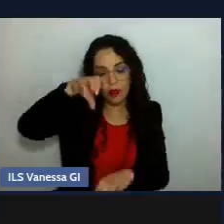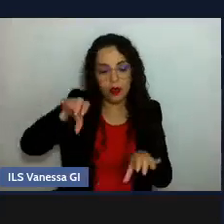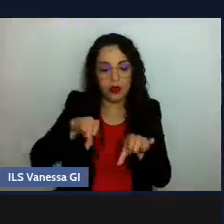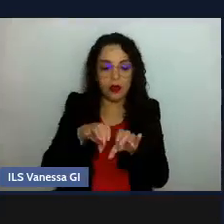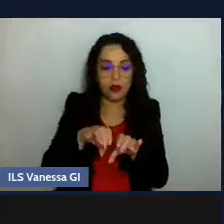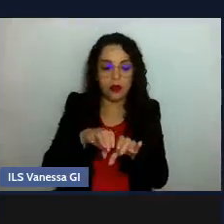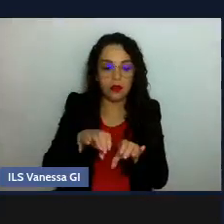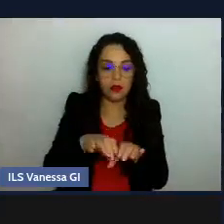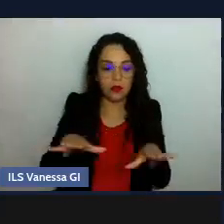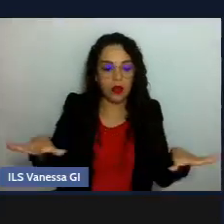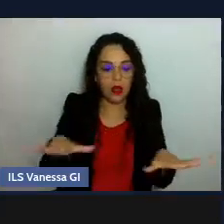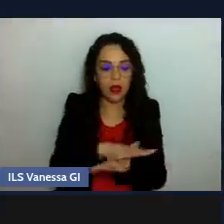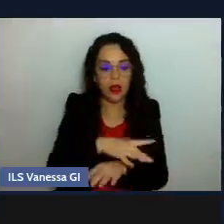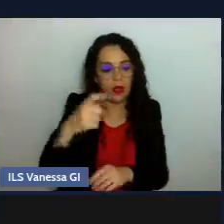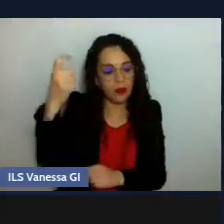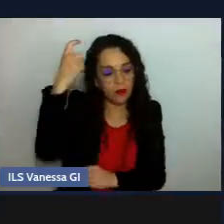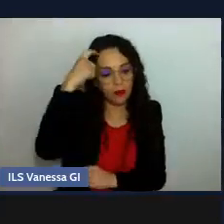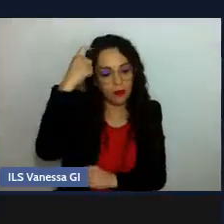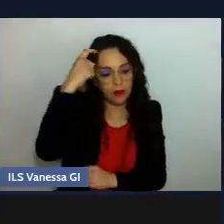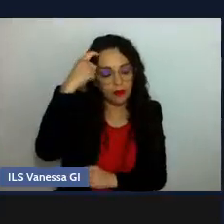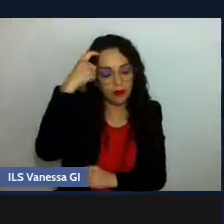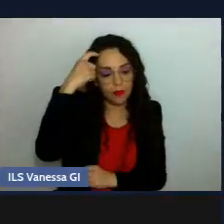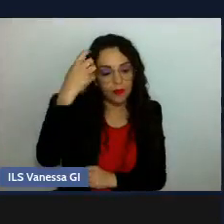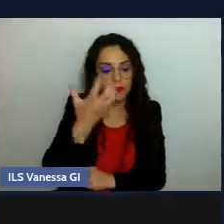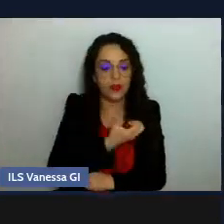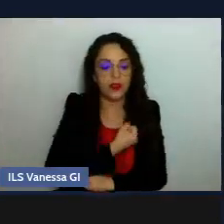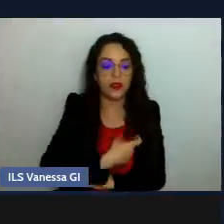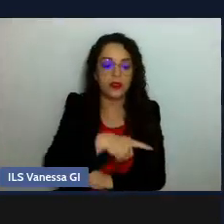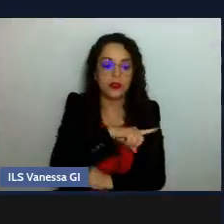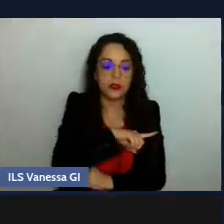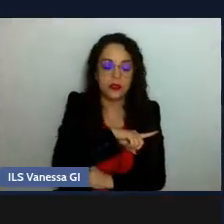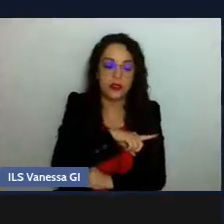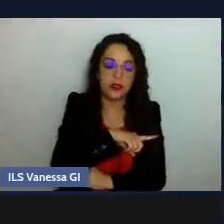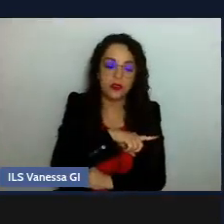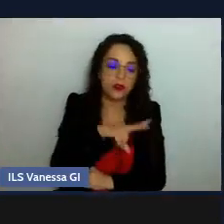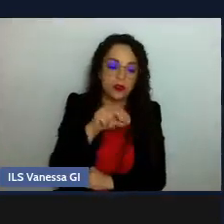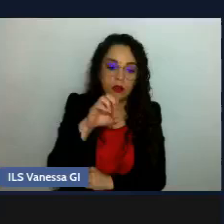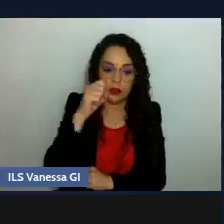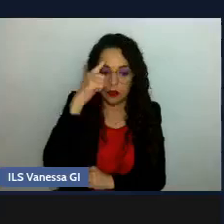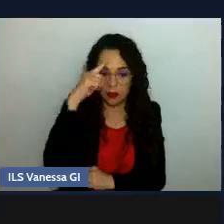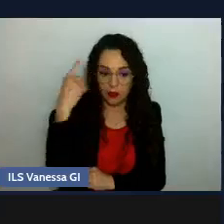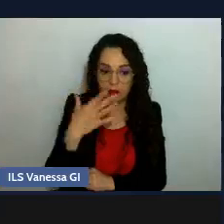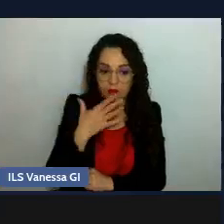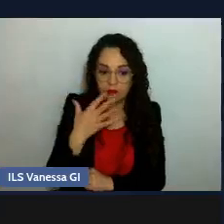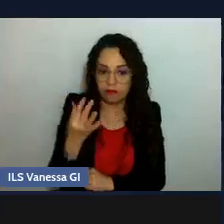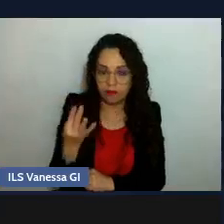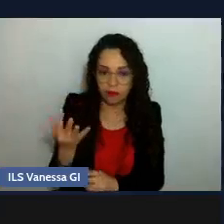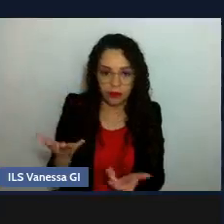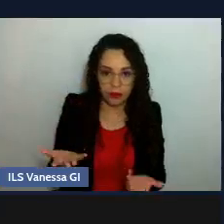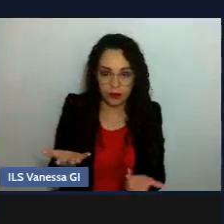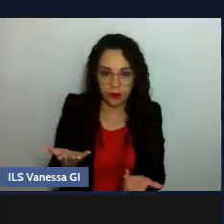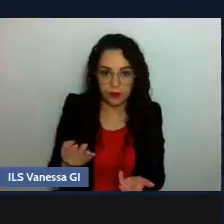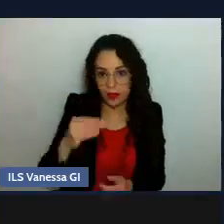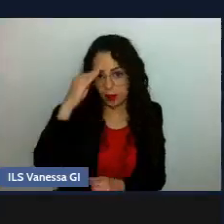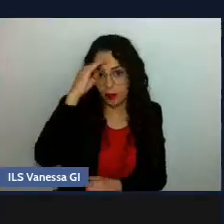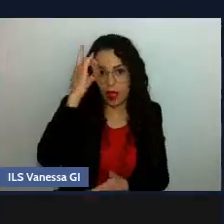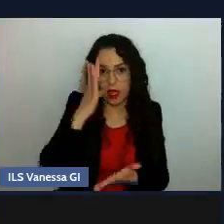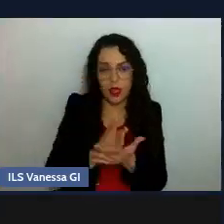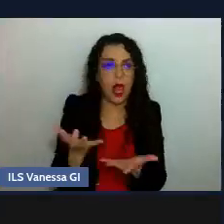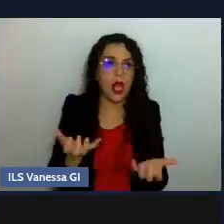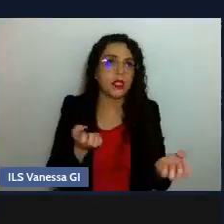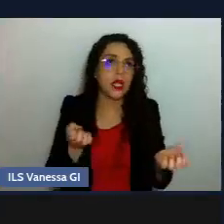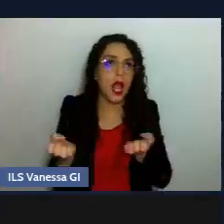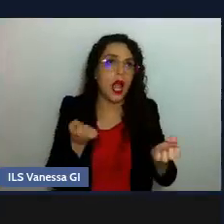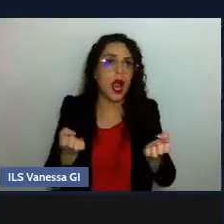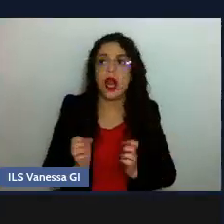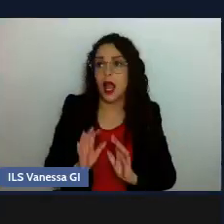de la persona en que la salud es más compleja que solo hacer ejercicio, comer bien, y descansar bien.